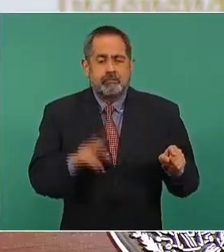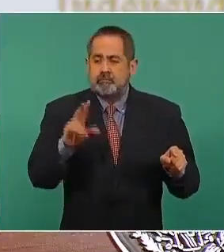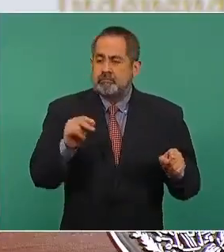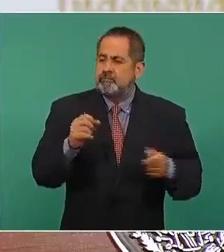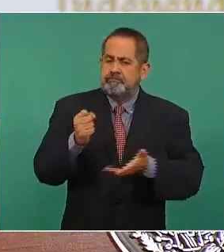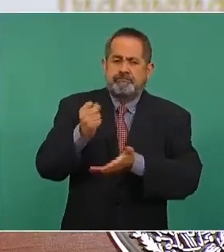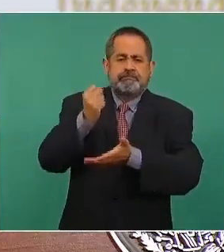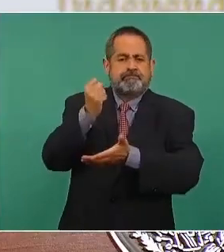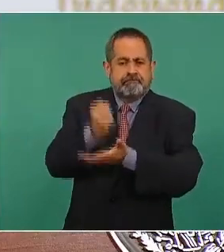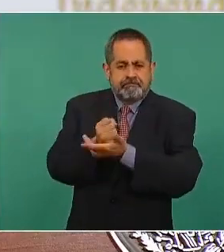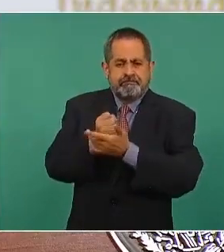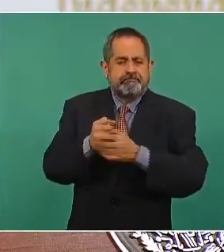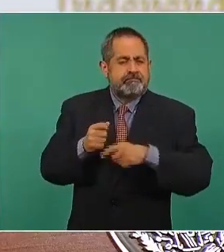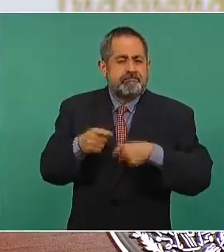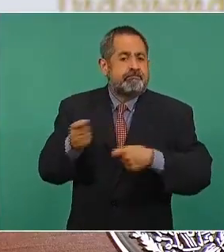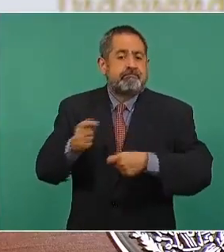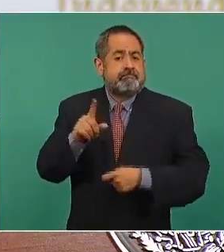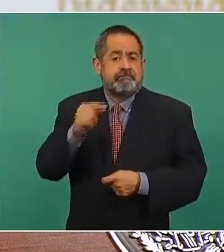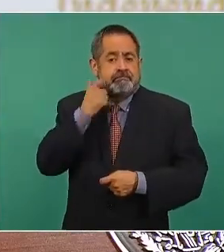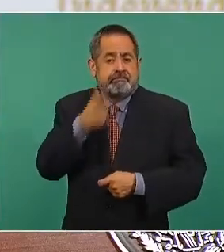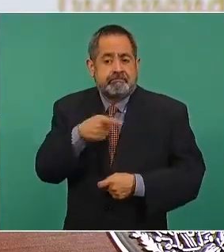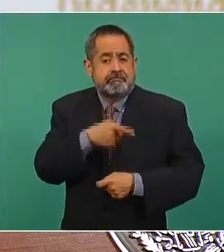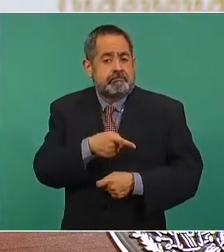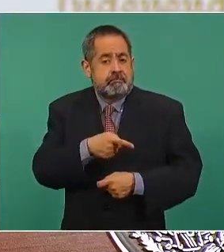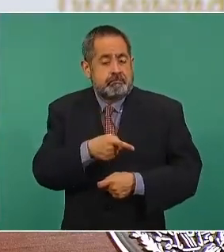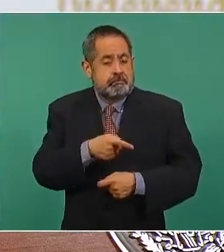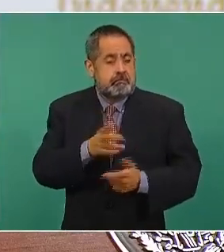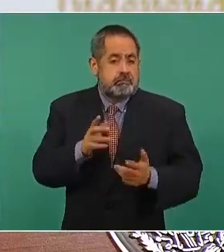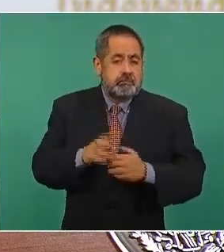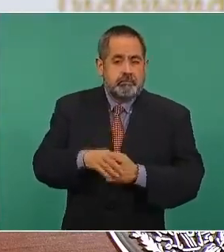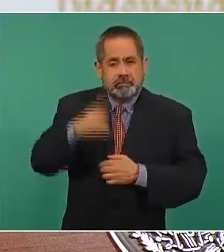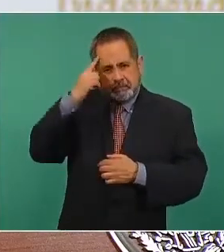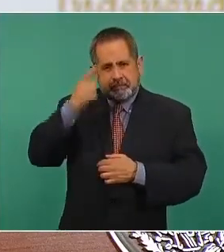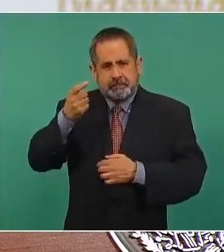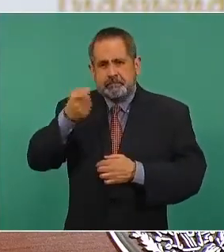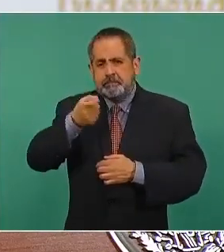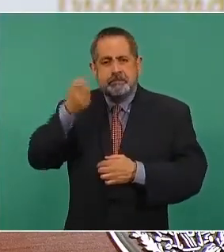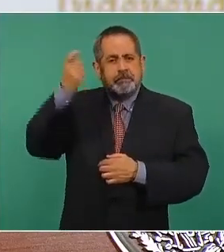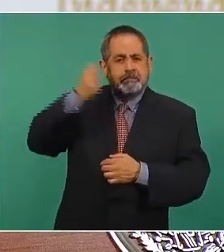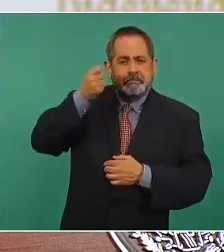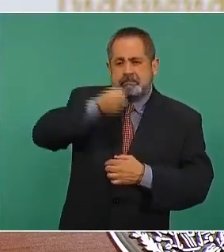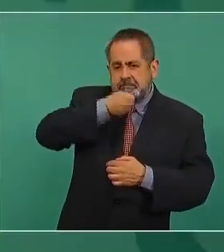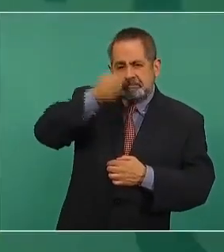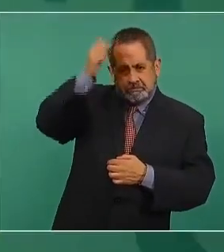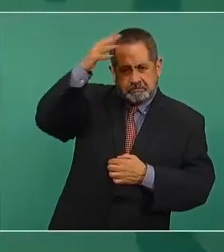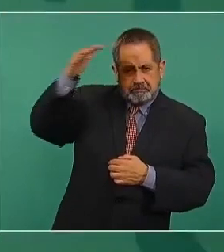aprobó en su momento la pensión a los adultos mayores,